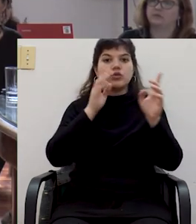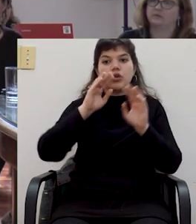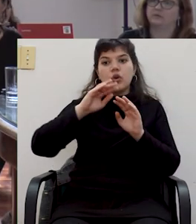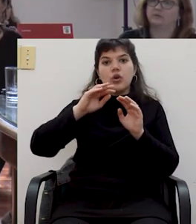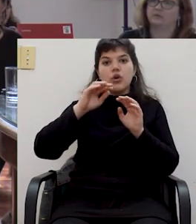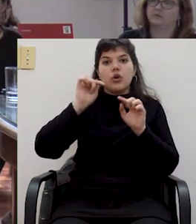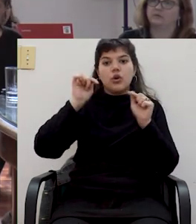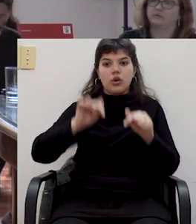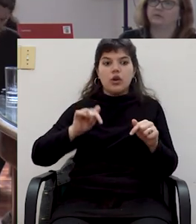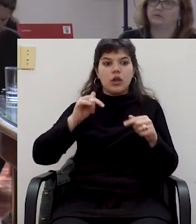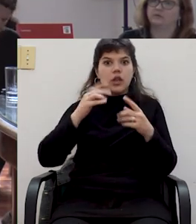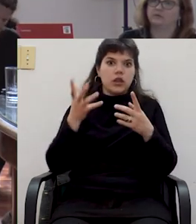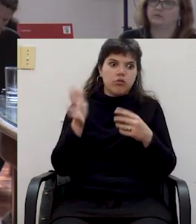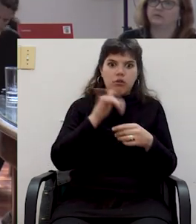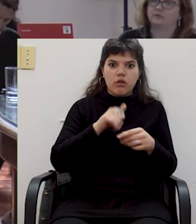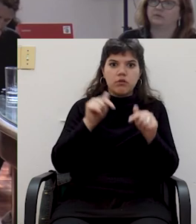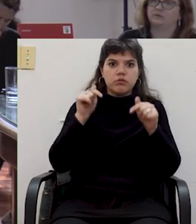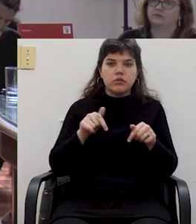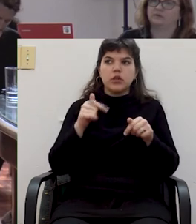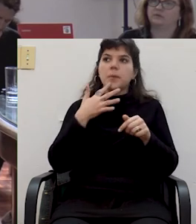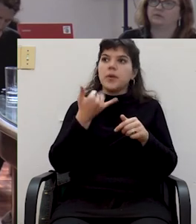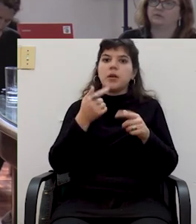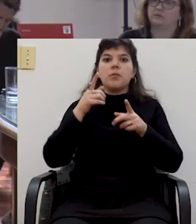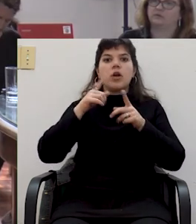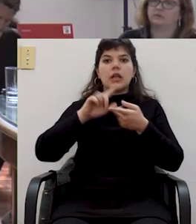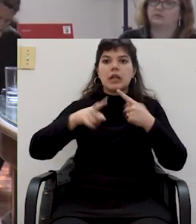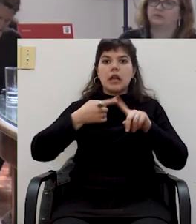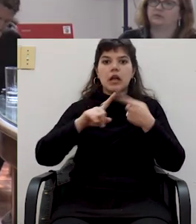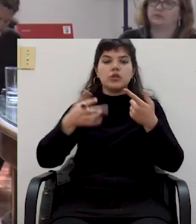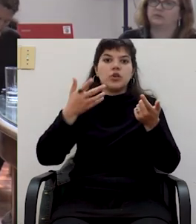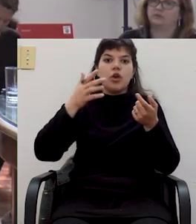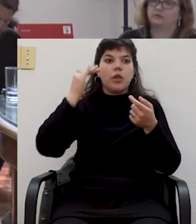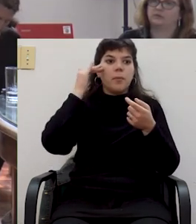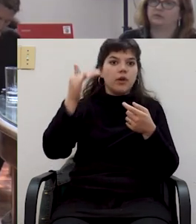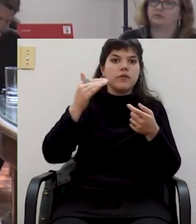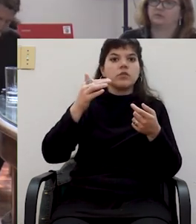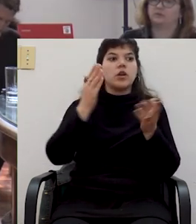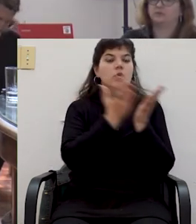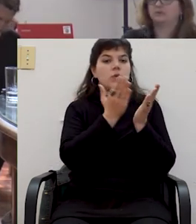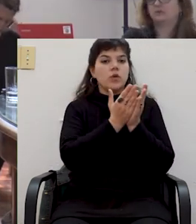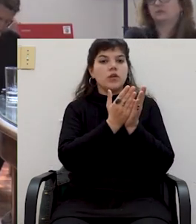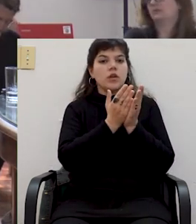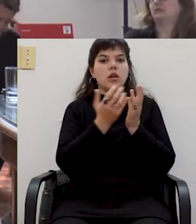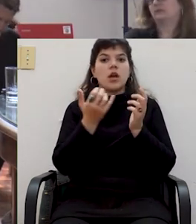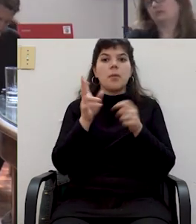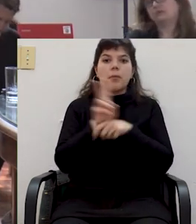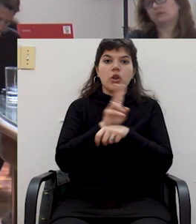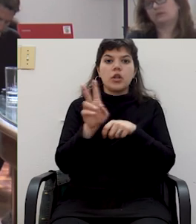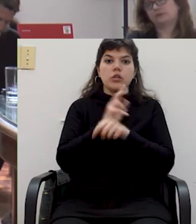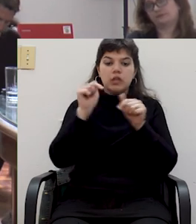atraviesan dinámicas cotidianas, por ejemplo, a nivel de la relación docentes-estudiantes, con cuidado y protección